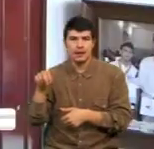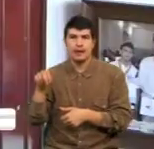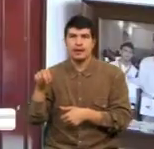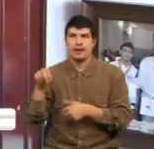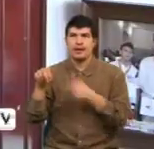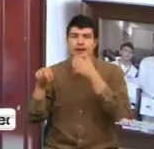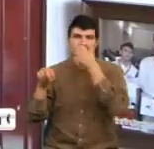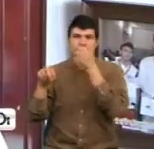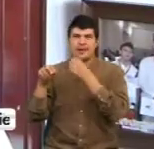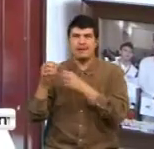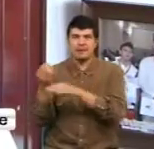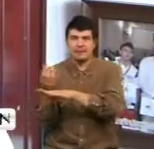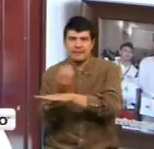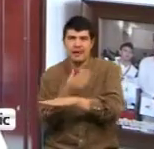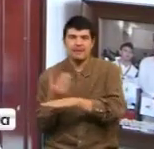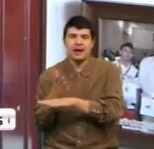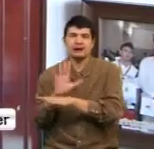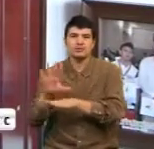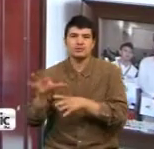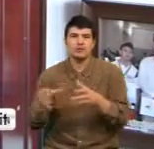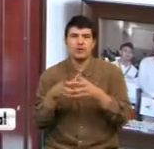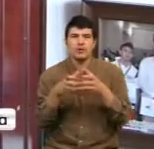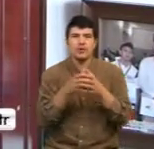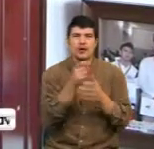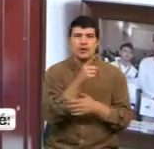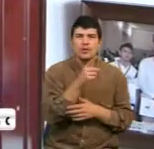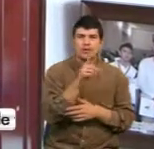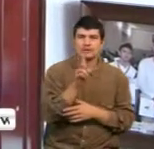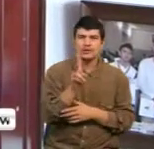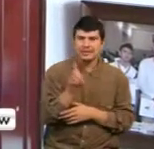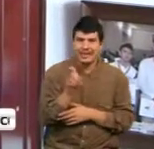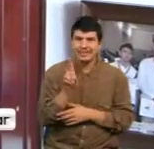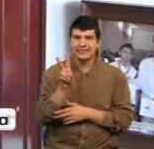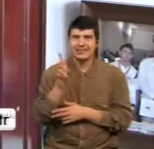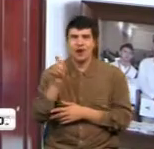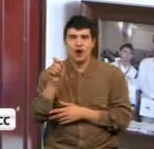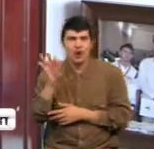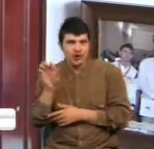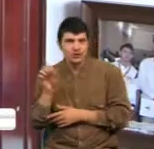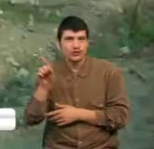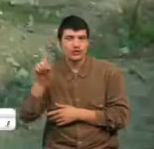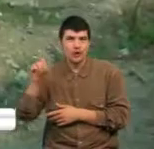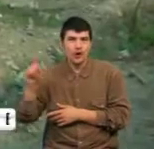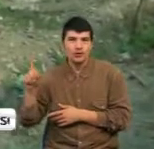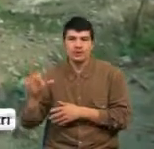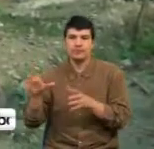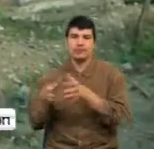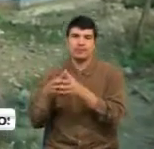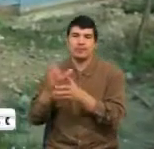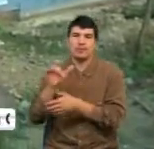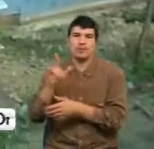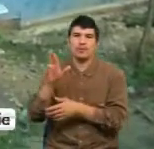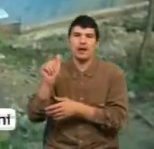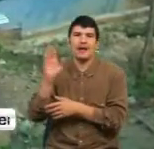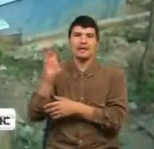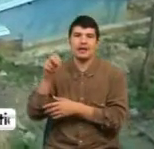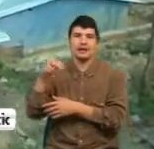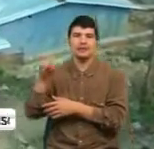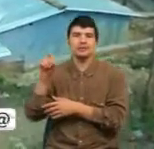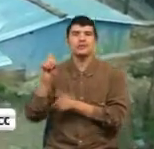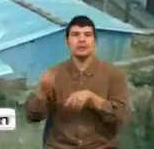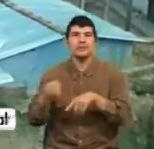generalmente en la comuna 1 6 8 11 y 12 hacen presencia urabeños y rastrojos en 5 sectores